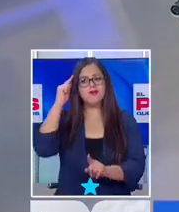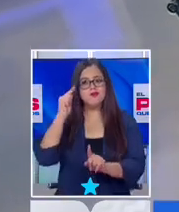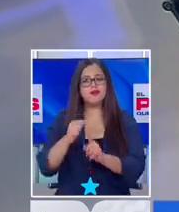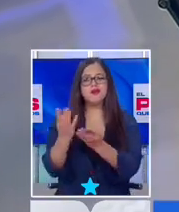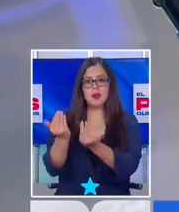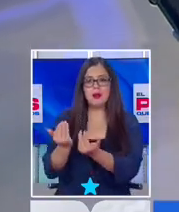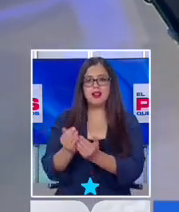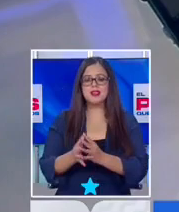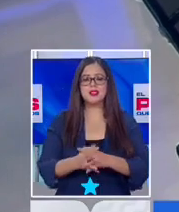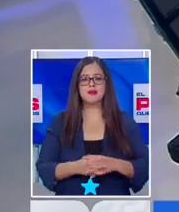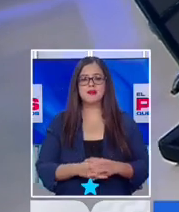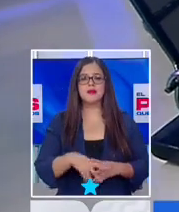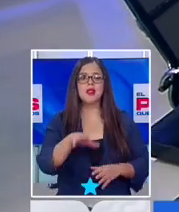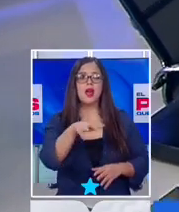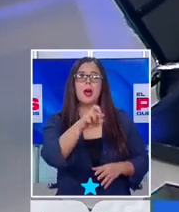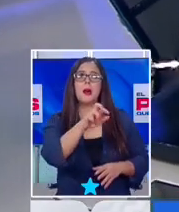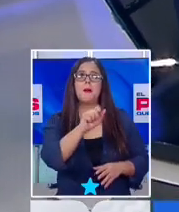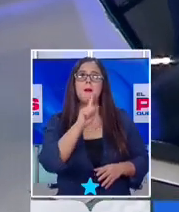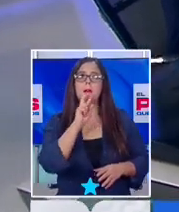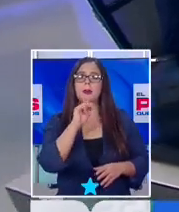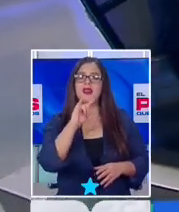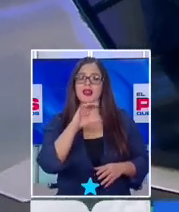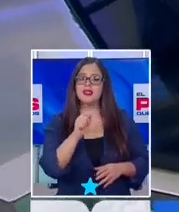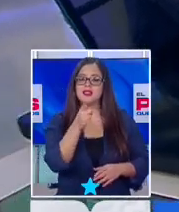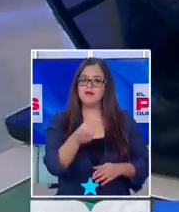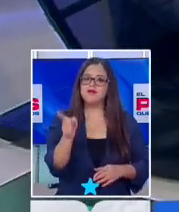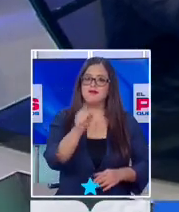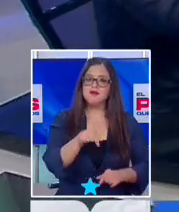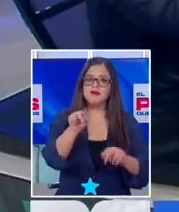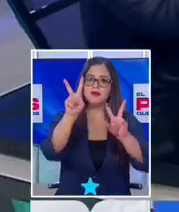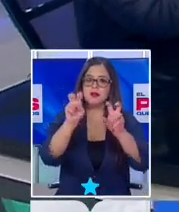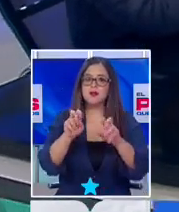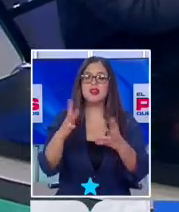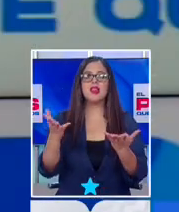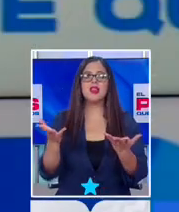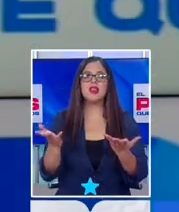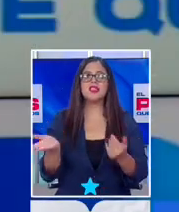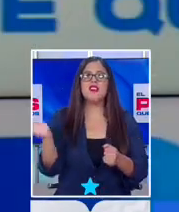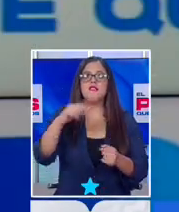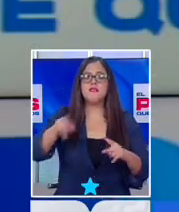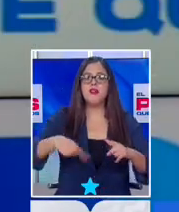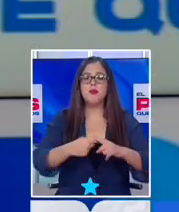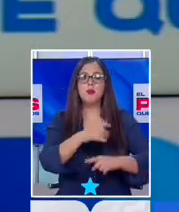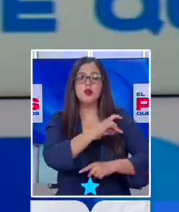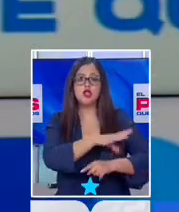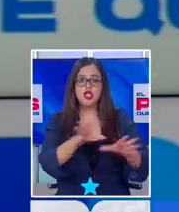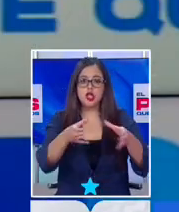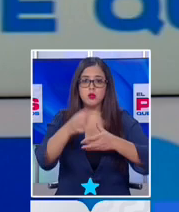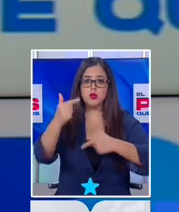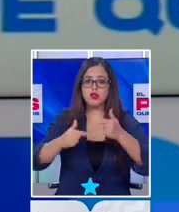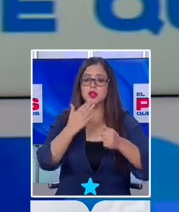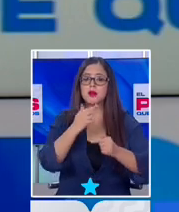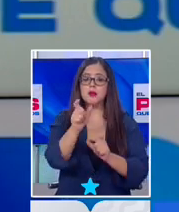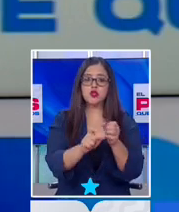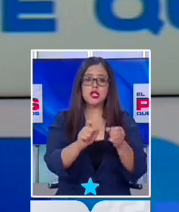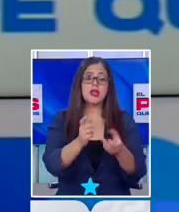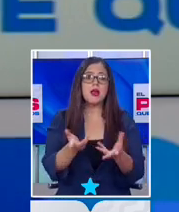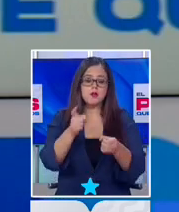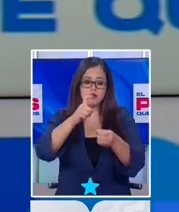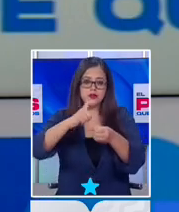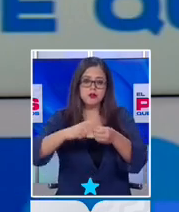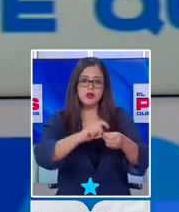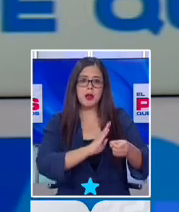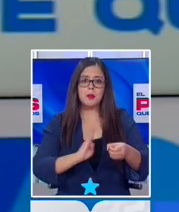una matriz ya es vuelvo contigo con este punto desde vamos por chile desde desde los distintos integrantes se ha